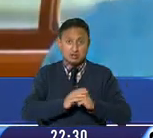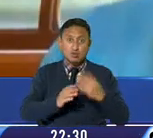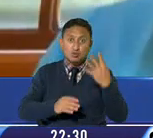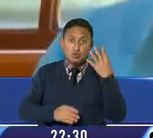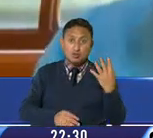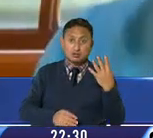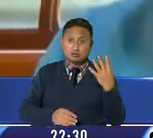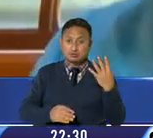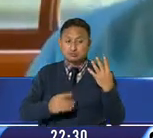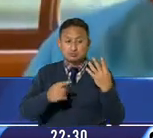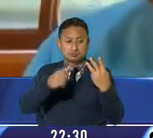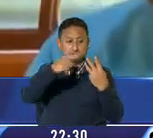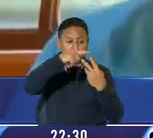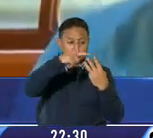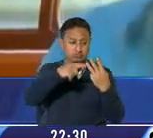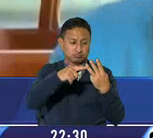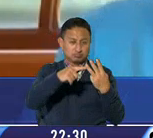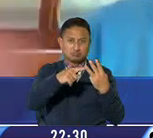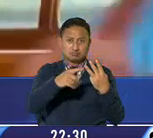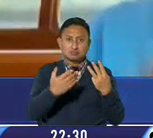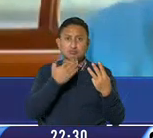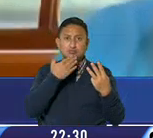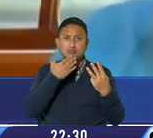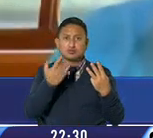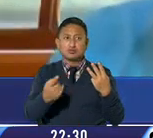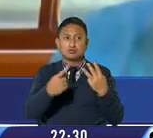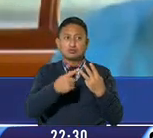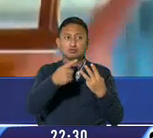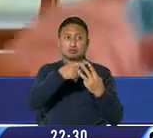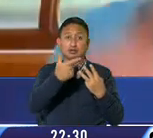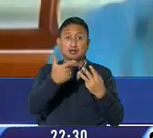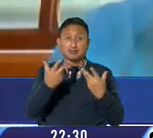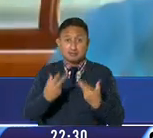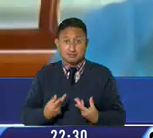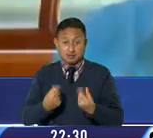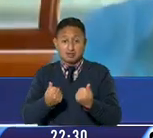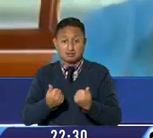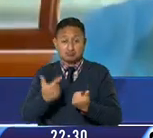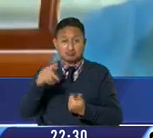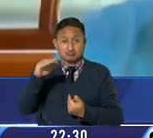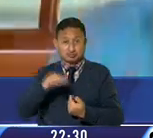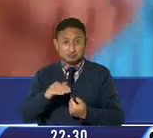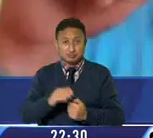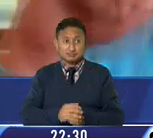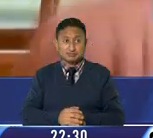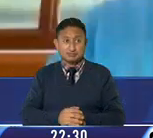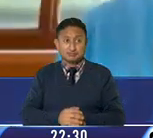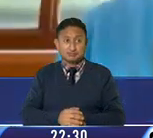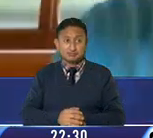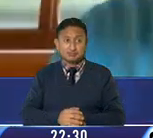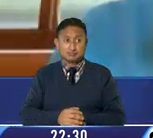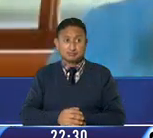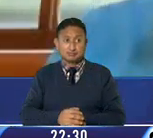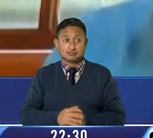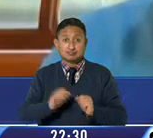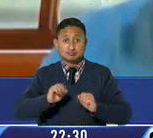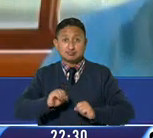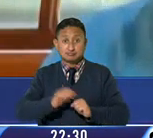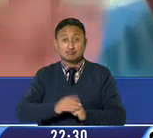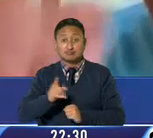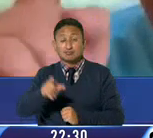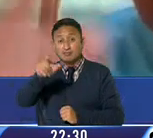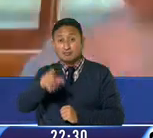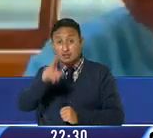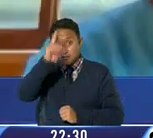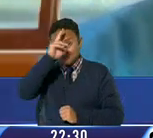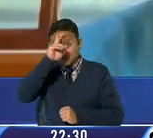dónde saldrán esos otros 3 puntos? Del recorte del gasto, de mayor eficiencia recaudatoria, de cogerles a los evasores, que eso es un